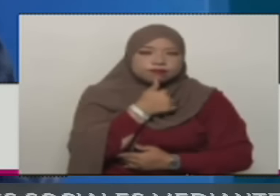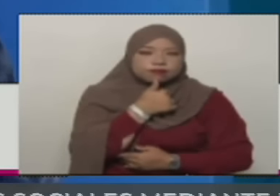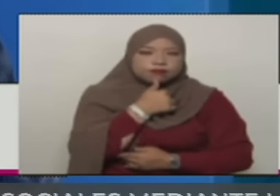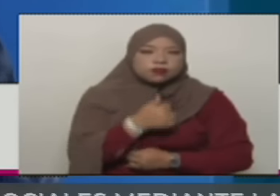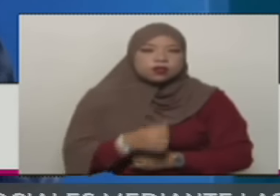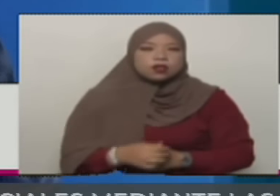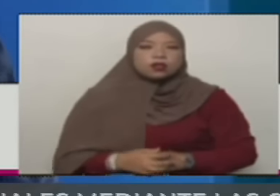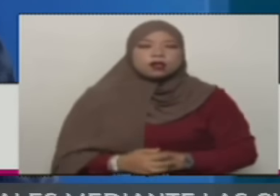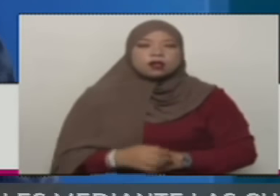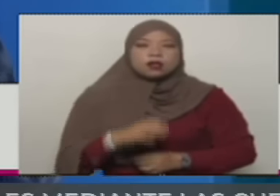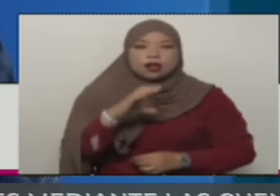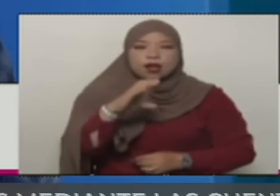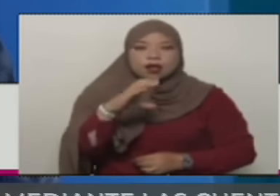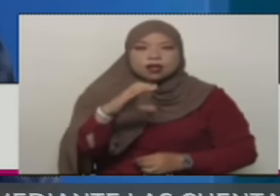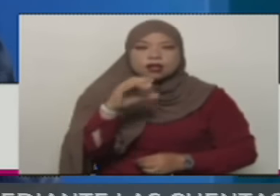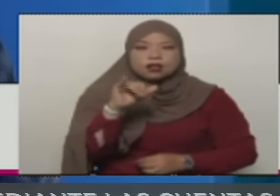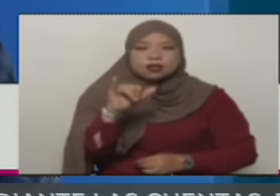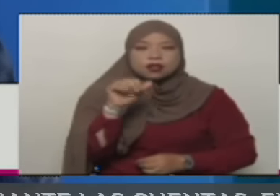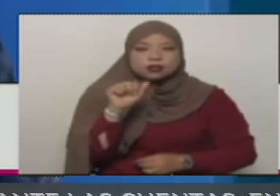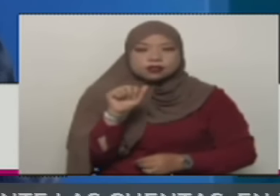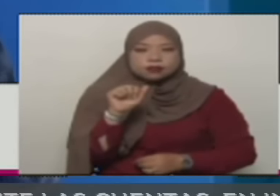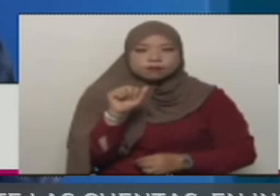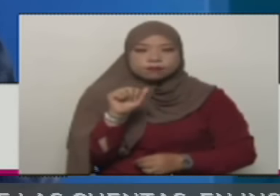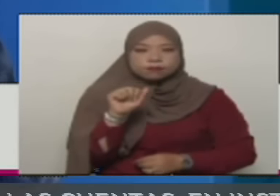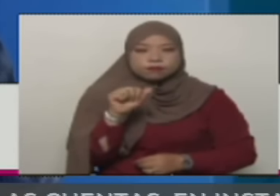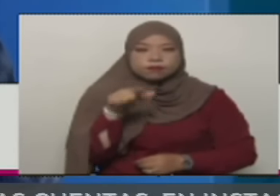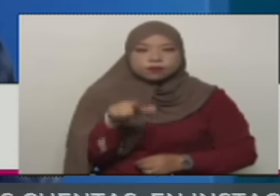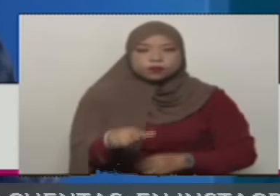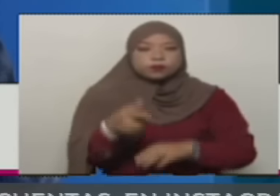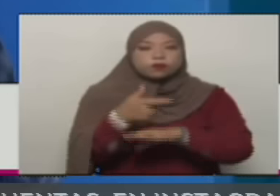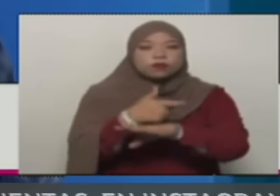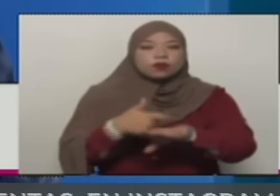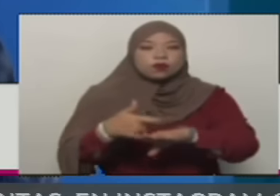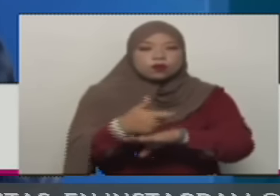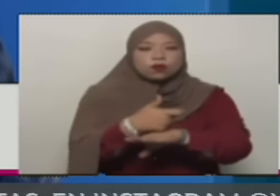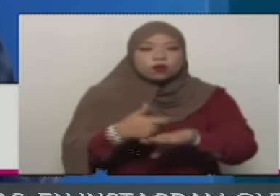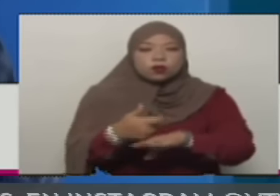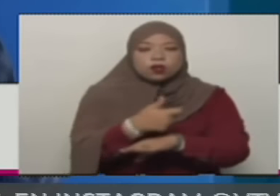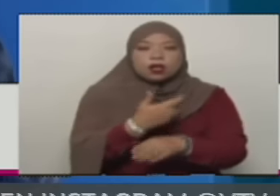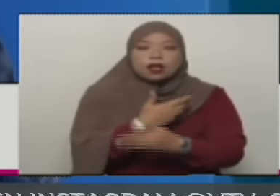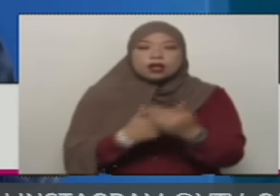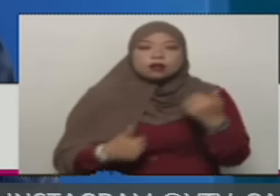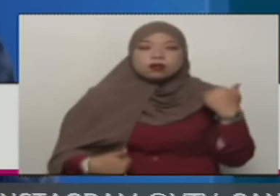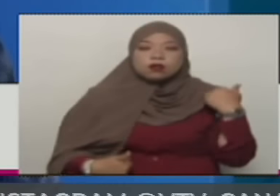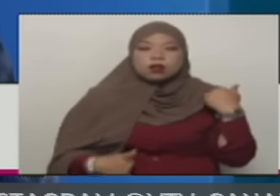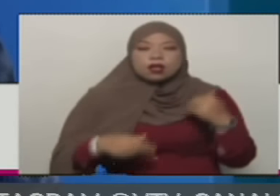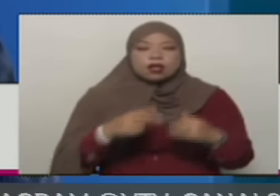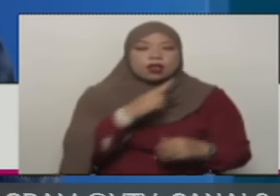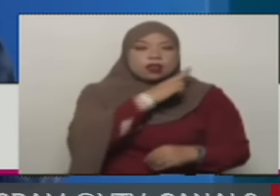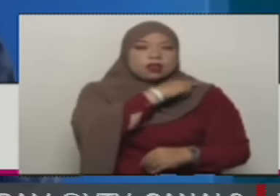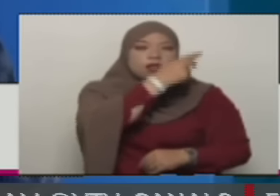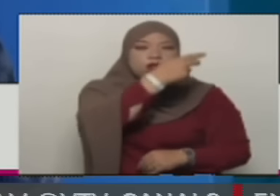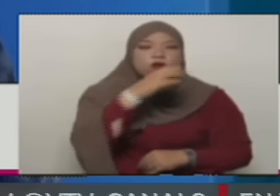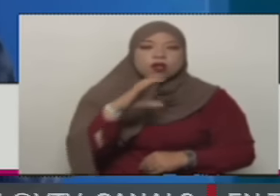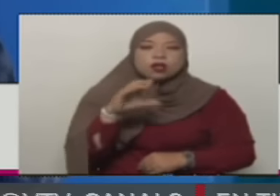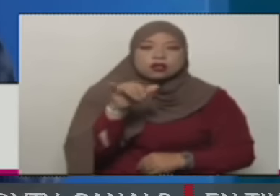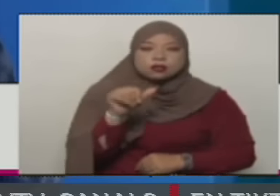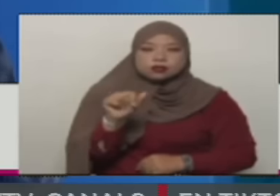La CIA. En Estados Unidos lo está gobernando Burns, el director de la CIA.